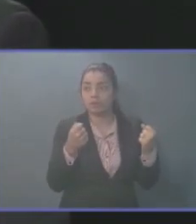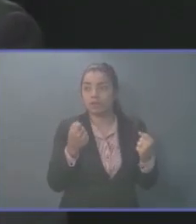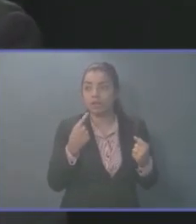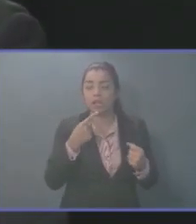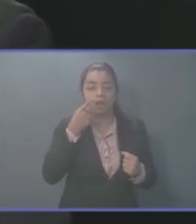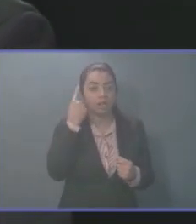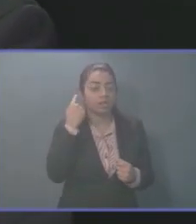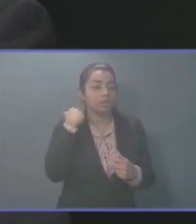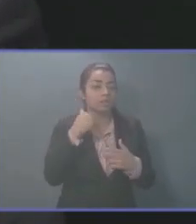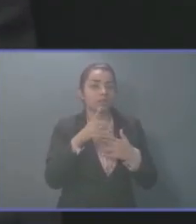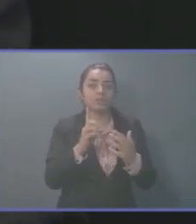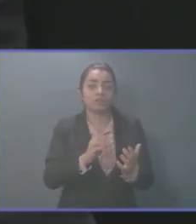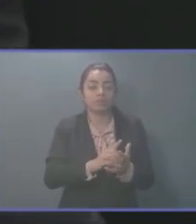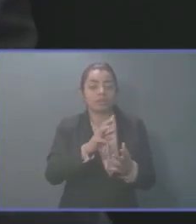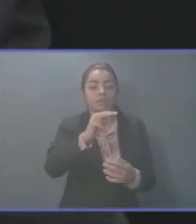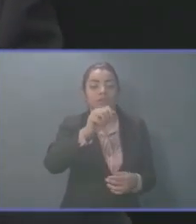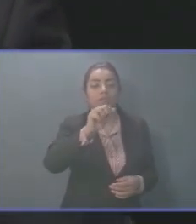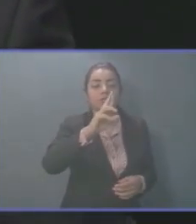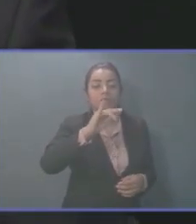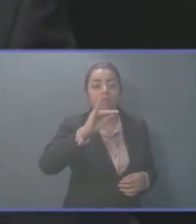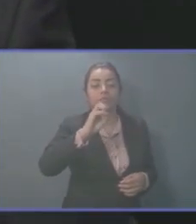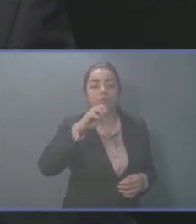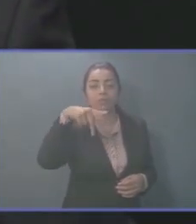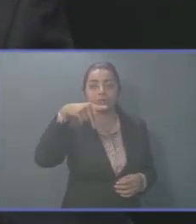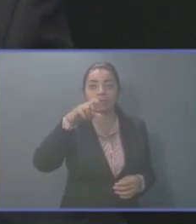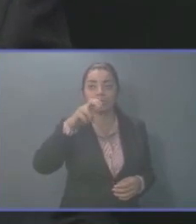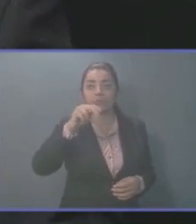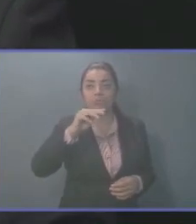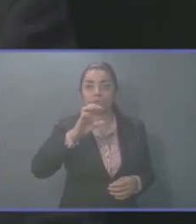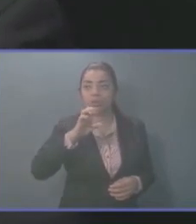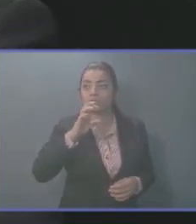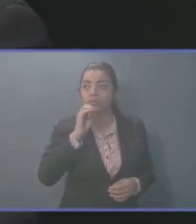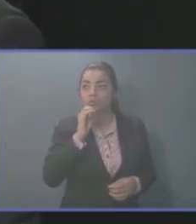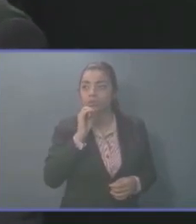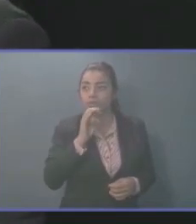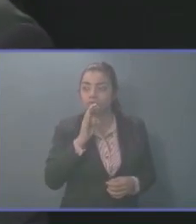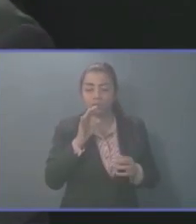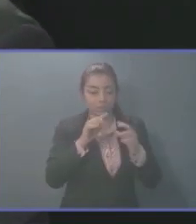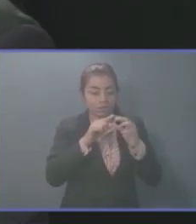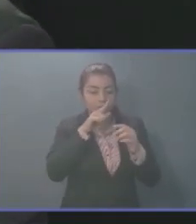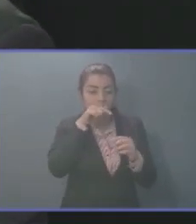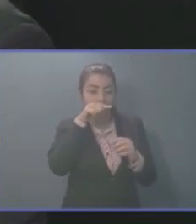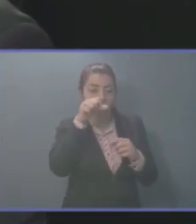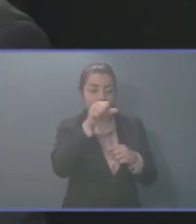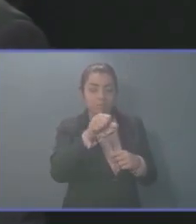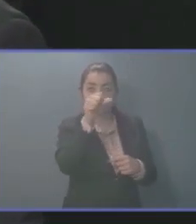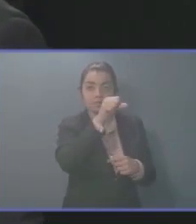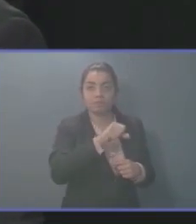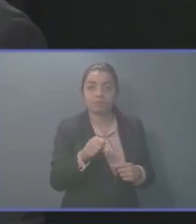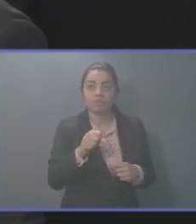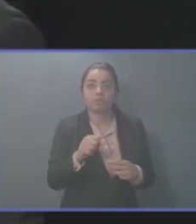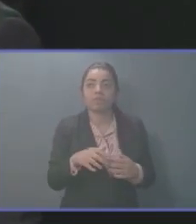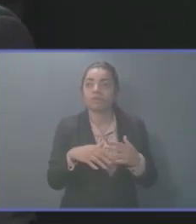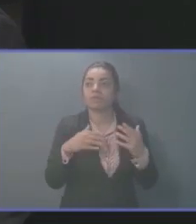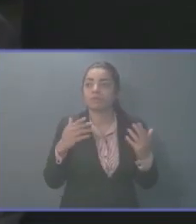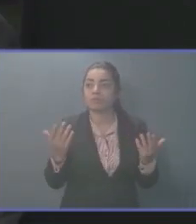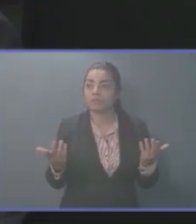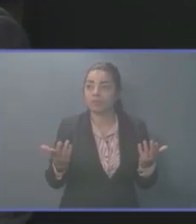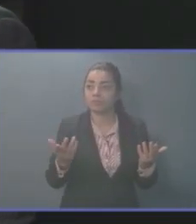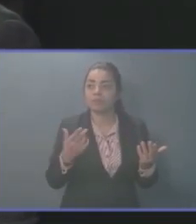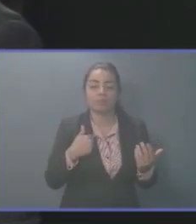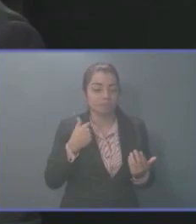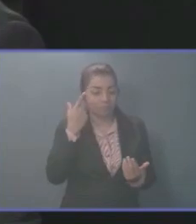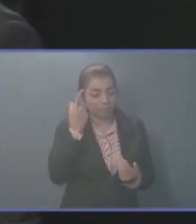diputado Mario Ponce, el diputado presidente Mario Ponce, colocaba unos tweets en su cuenta personal y decía: estoy